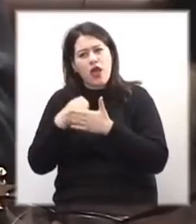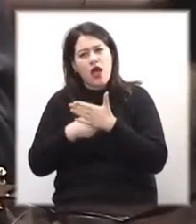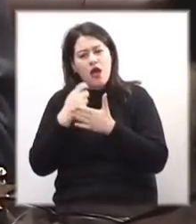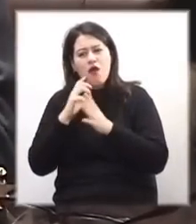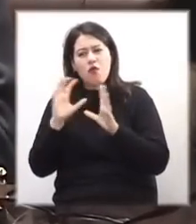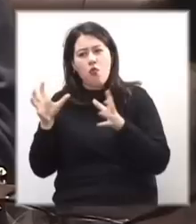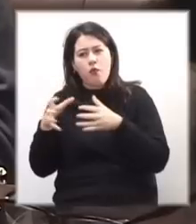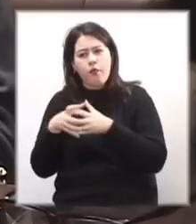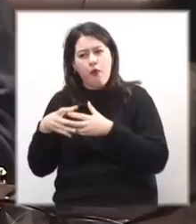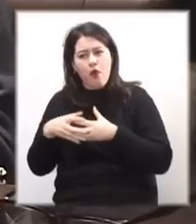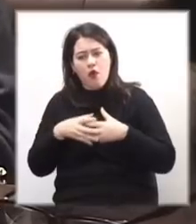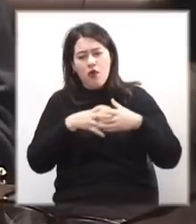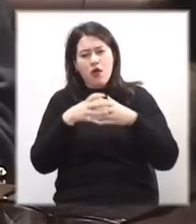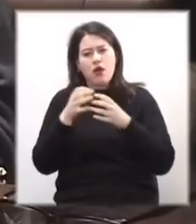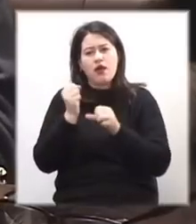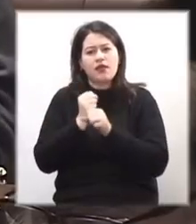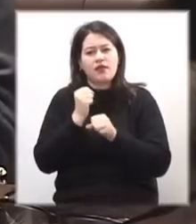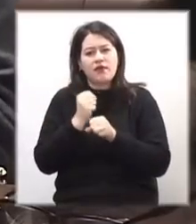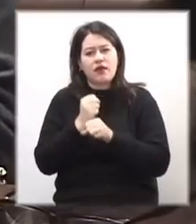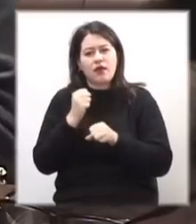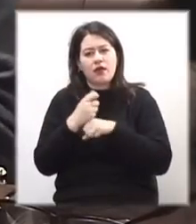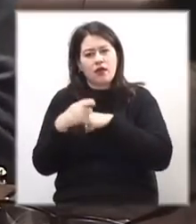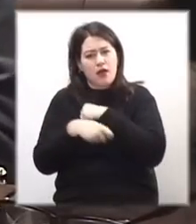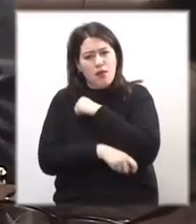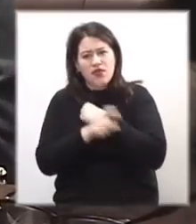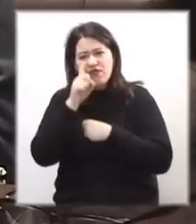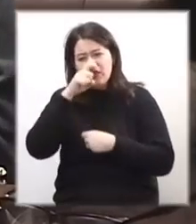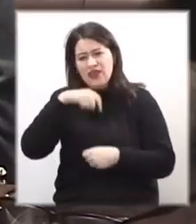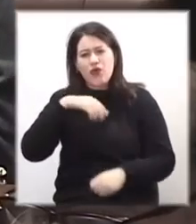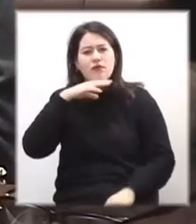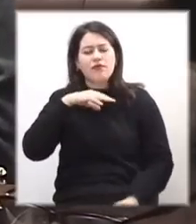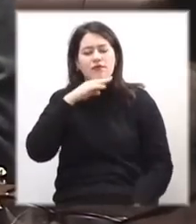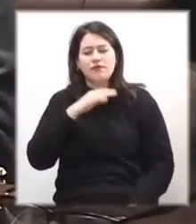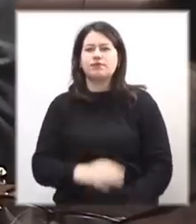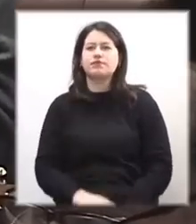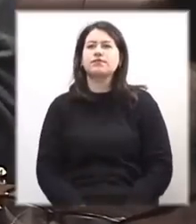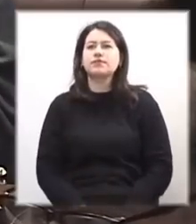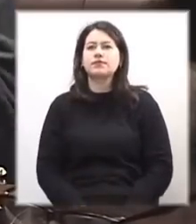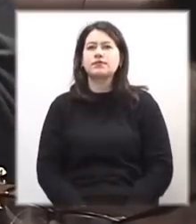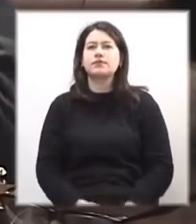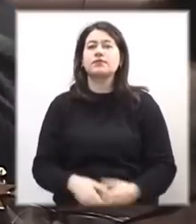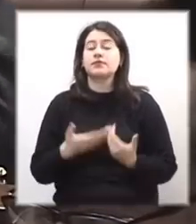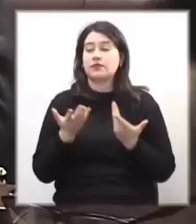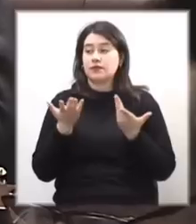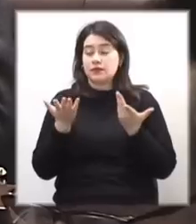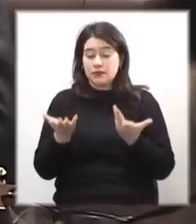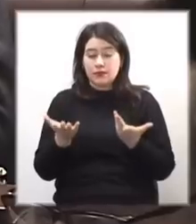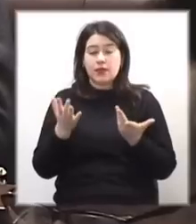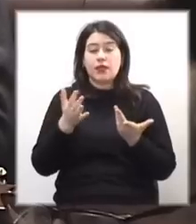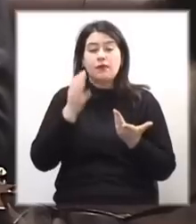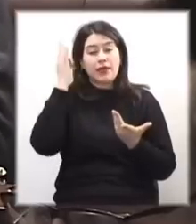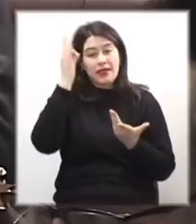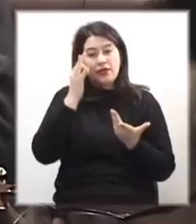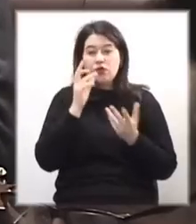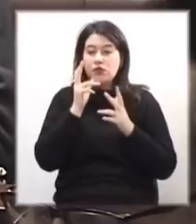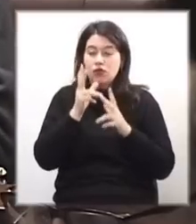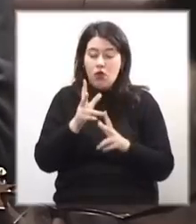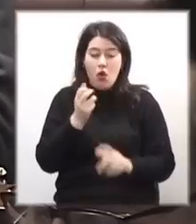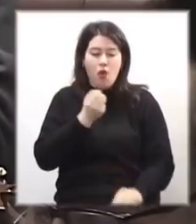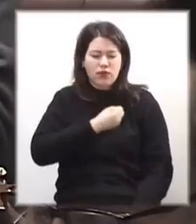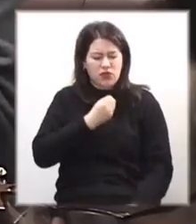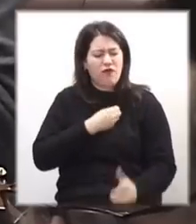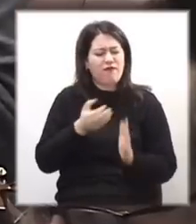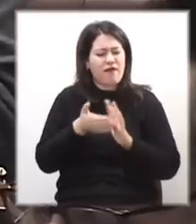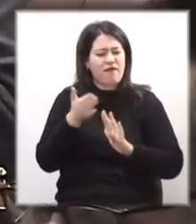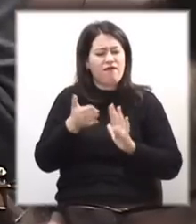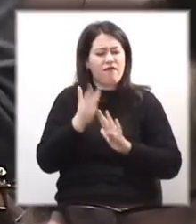los grupos dedicados al narcomenudeo en Montevideo y zona metropolitana. Allí el ministro aseguró que los homicidios